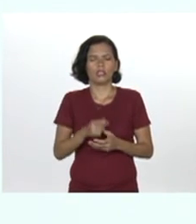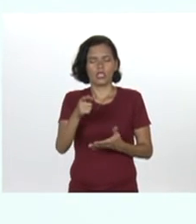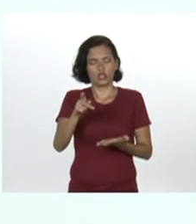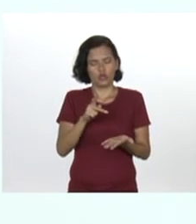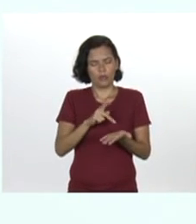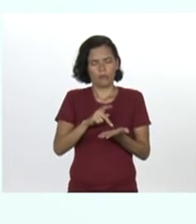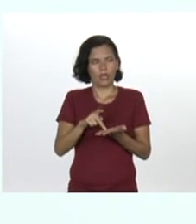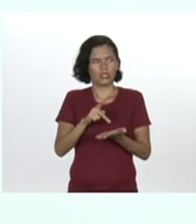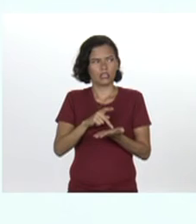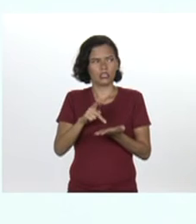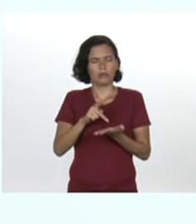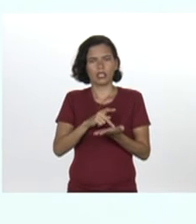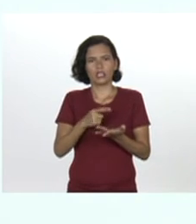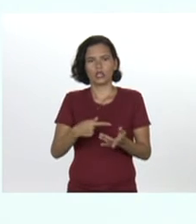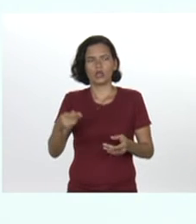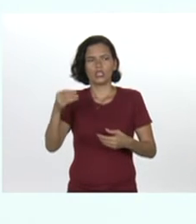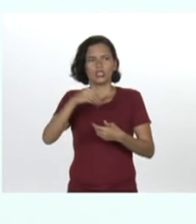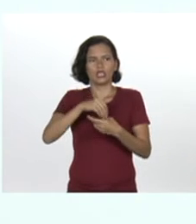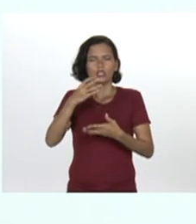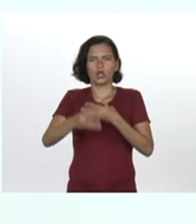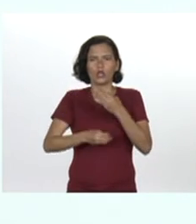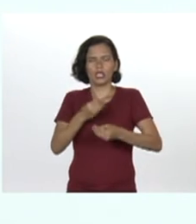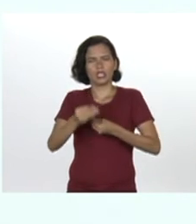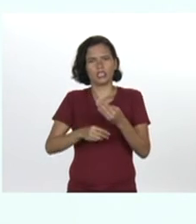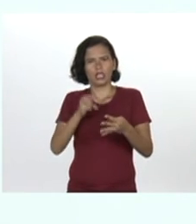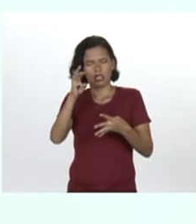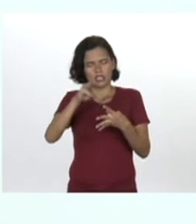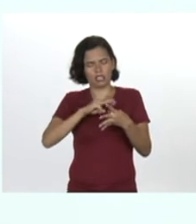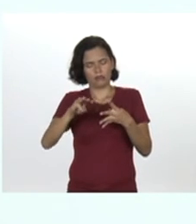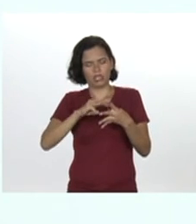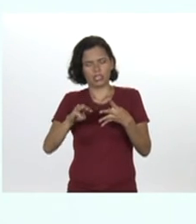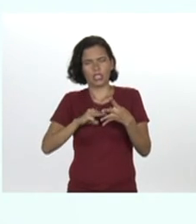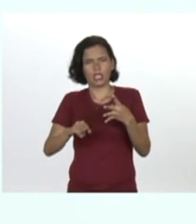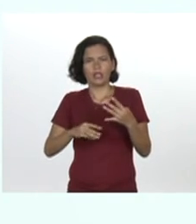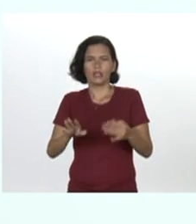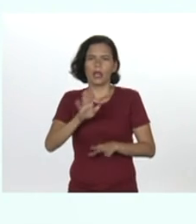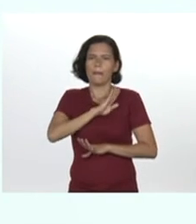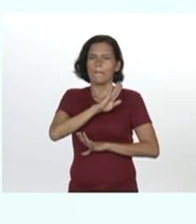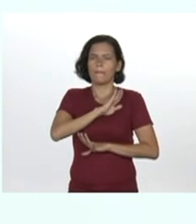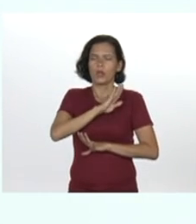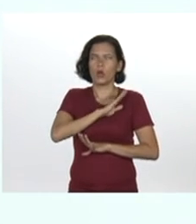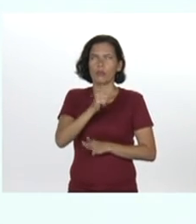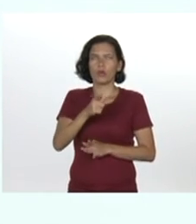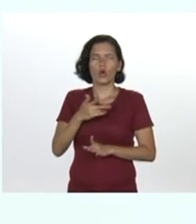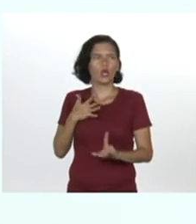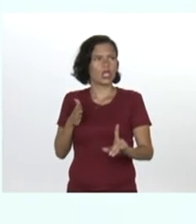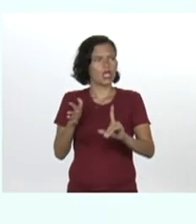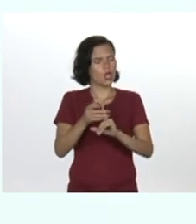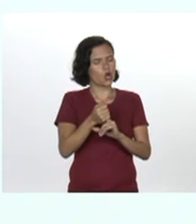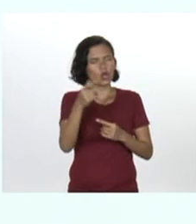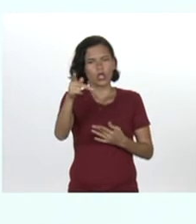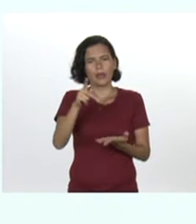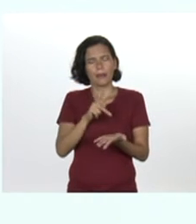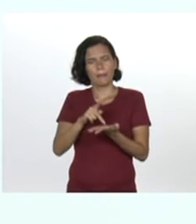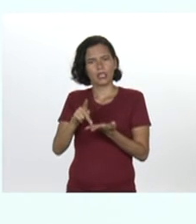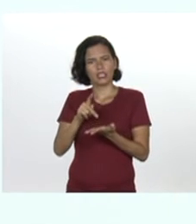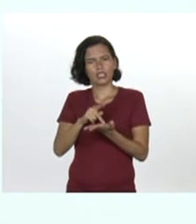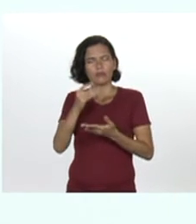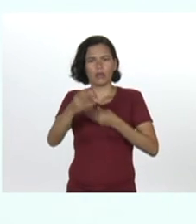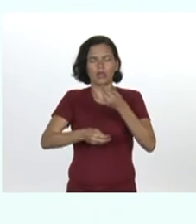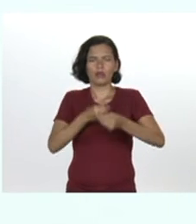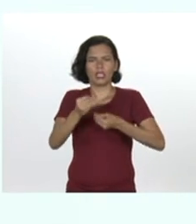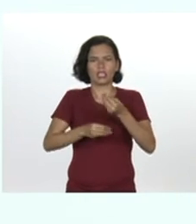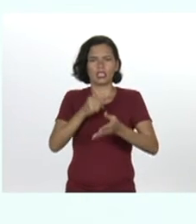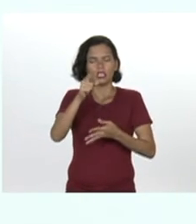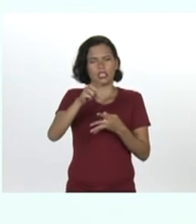su participación dentro de la elaboración del material. Eso le va a generar además un sentido de pertenencia, de logro, de haber participado en la elaboración